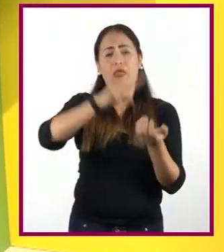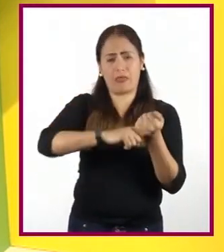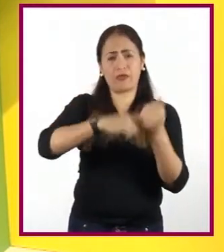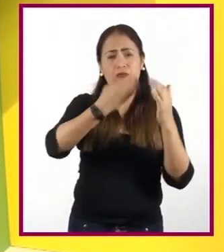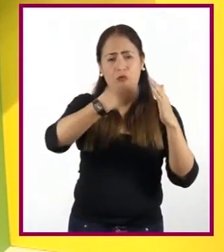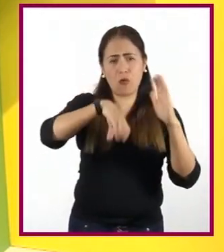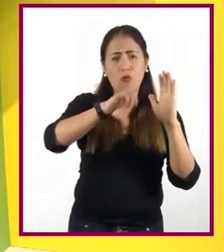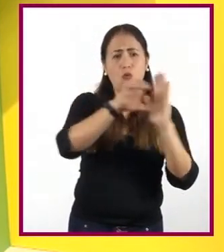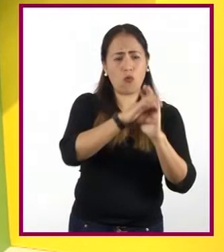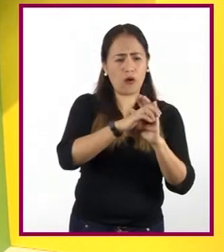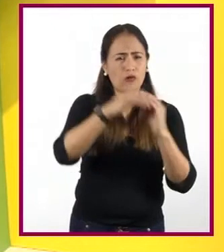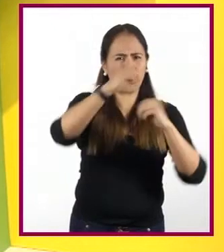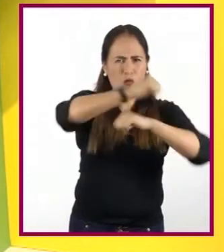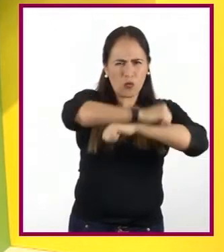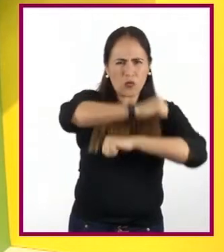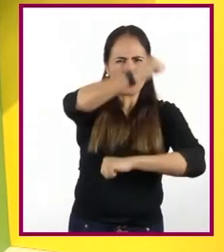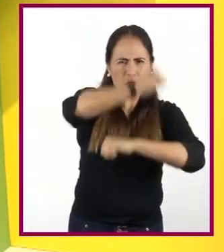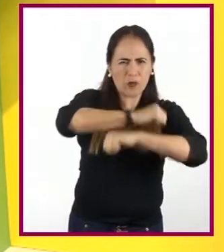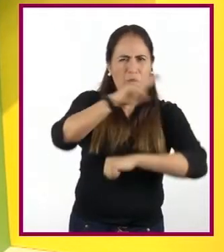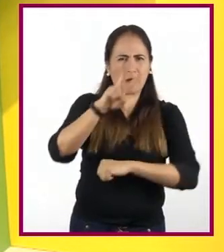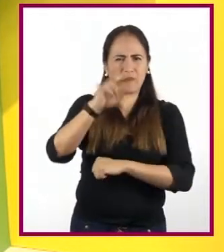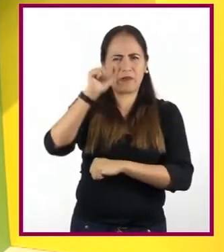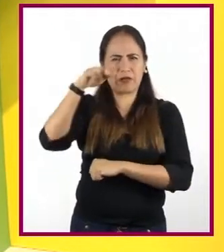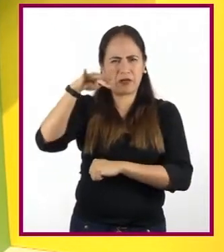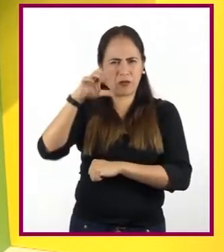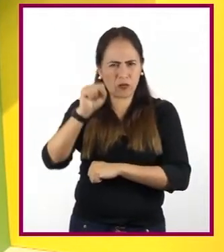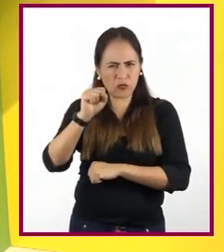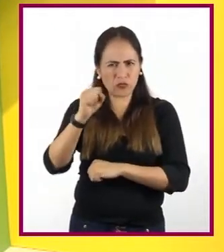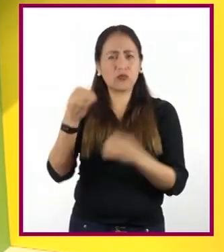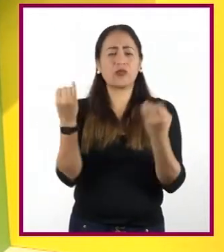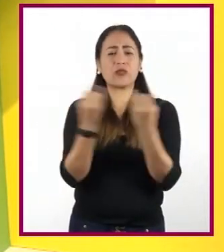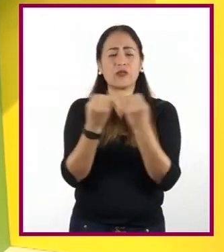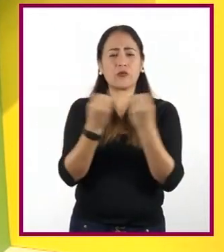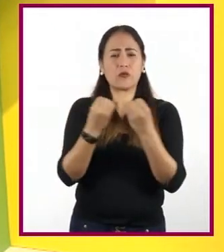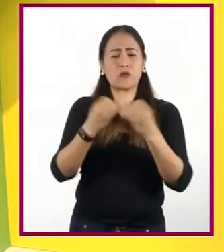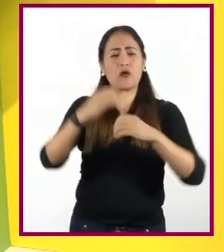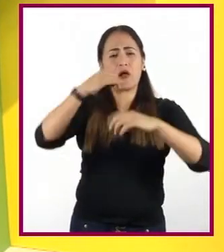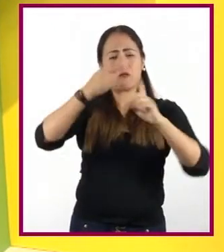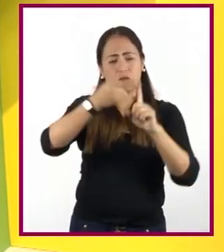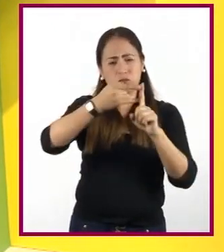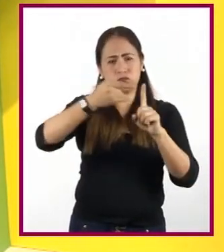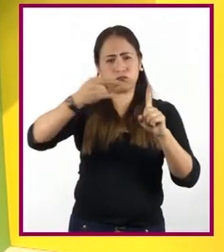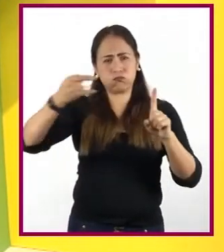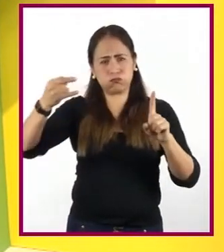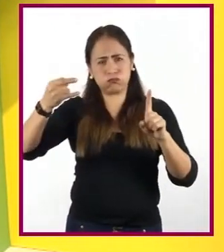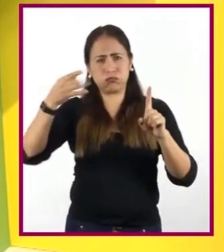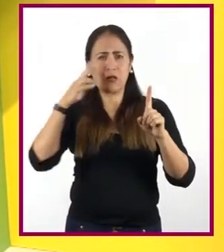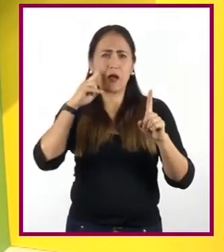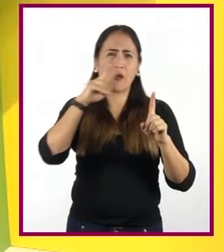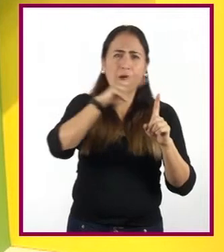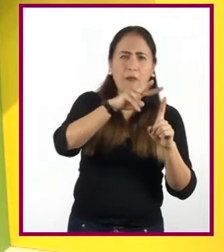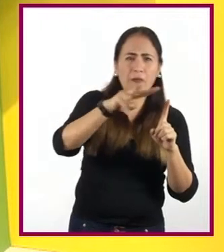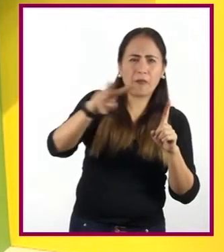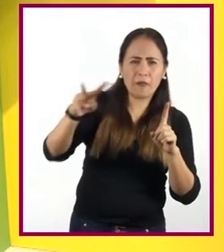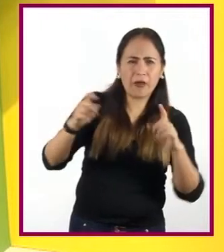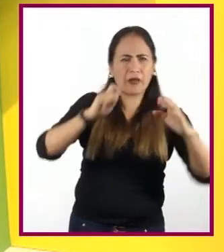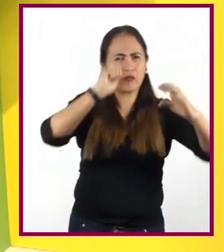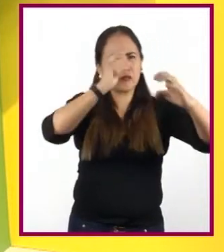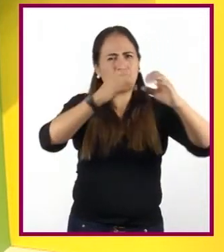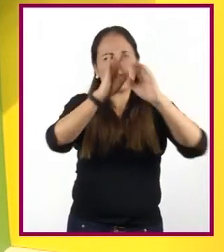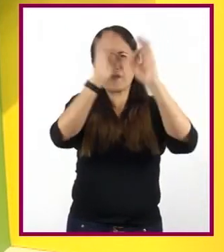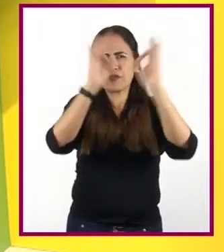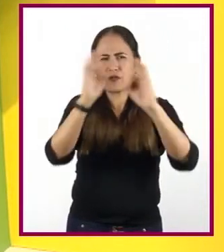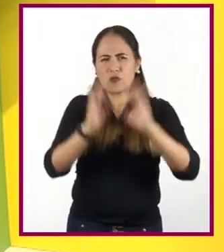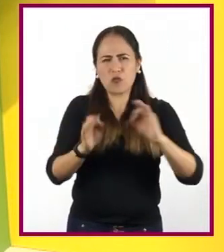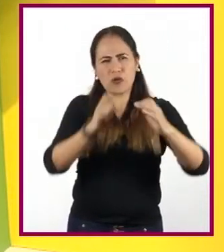y ventilados, y las cresterías con sus aperturas rectangulares cubiertas de esculturas labradas como las